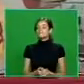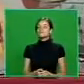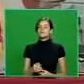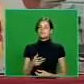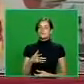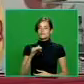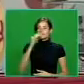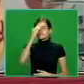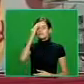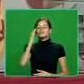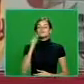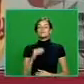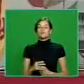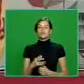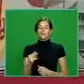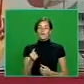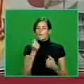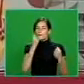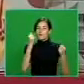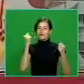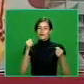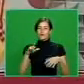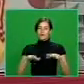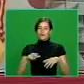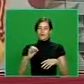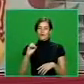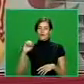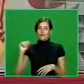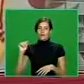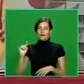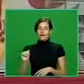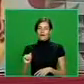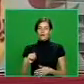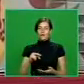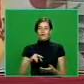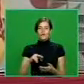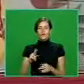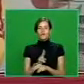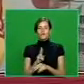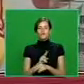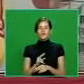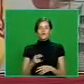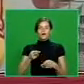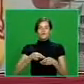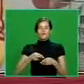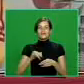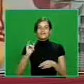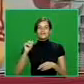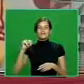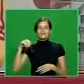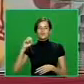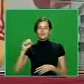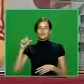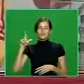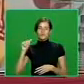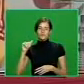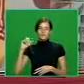insulsa que no vaya a protestar el secretario general de la oa porque estoy utilizando su apellido es una guerra